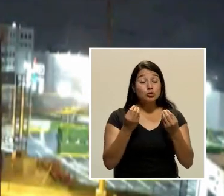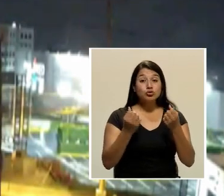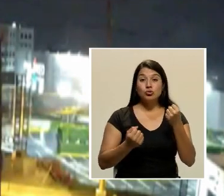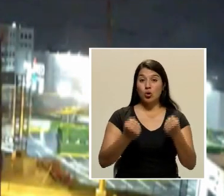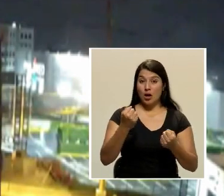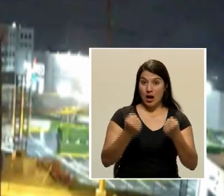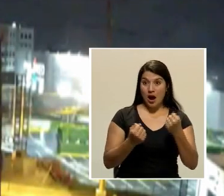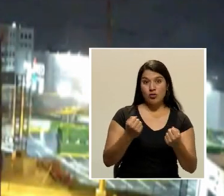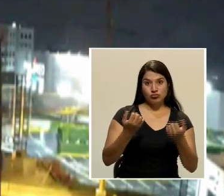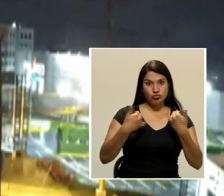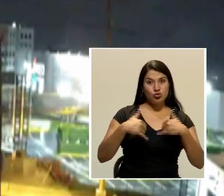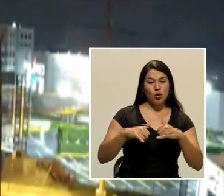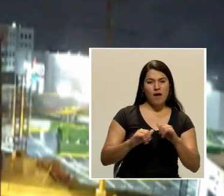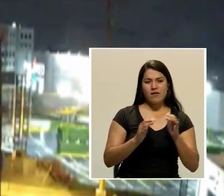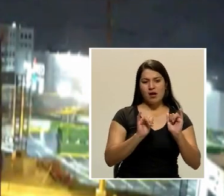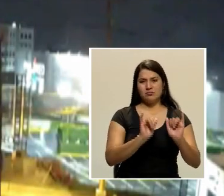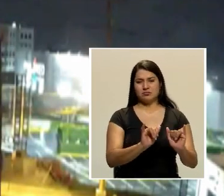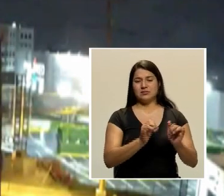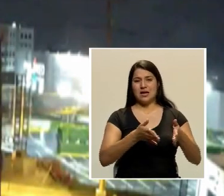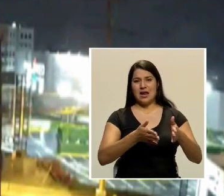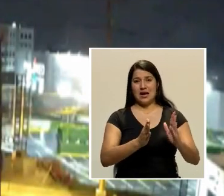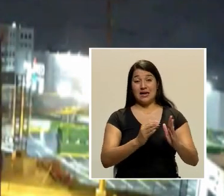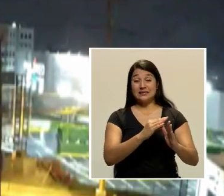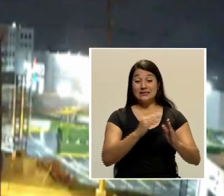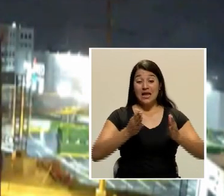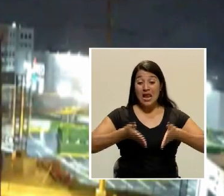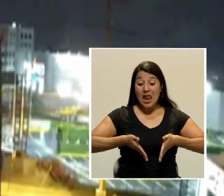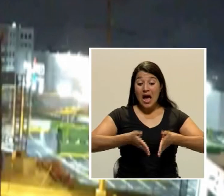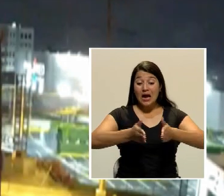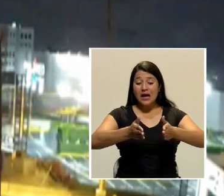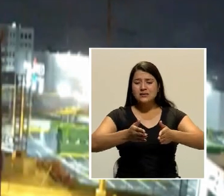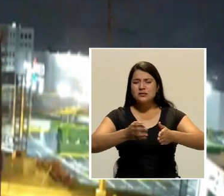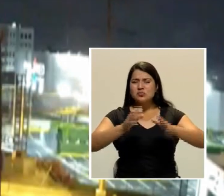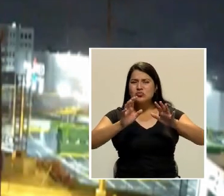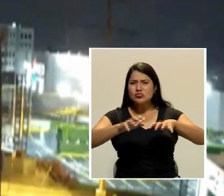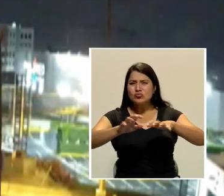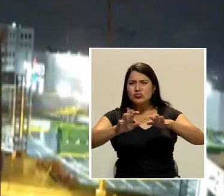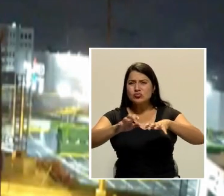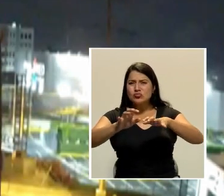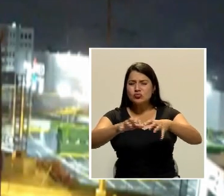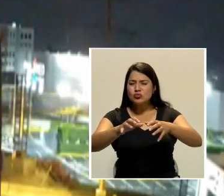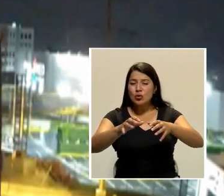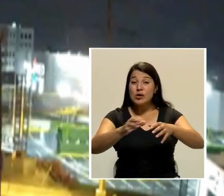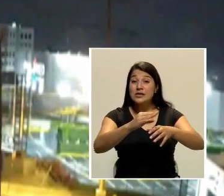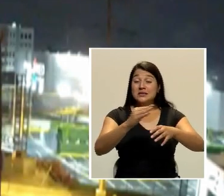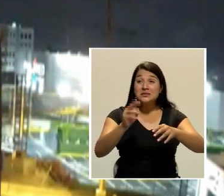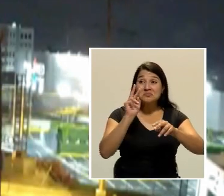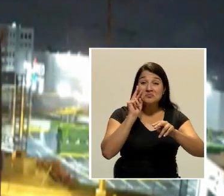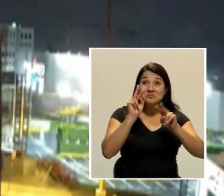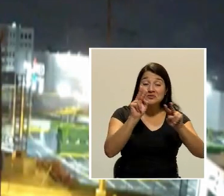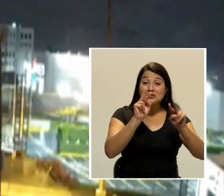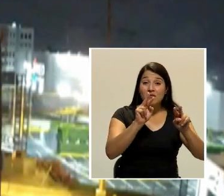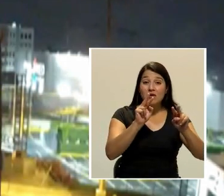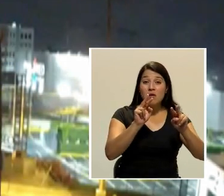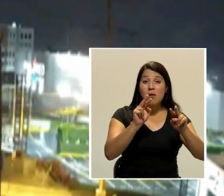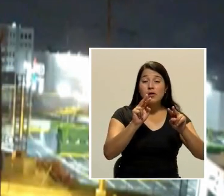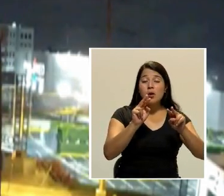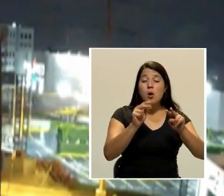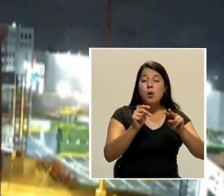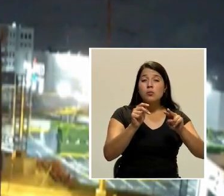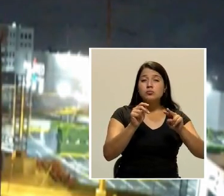Flores, donde a esta hora, a las 7 de la noche con 20 minutos, se ven bastantes